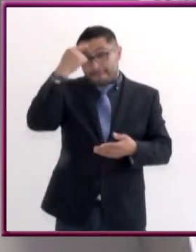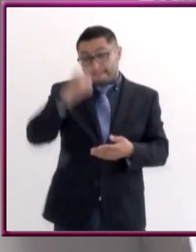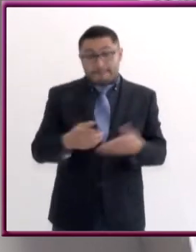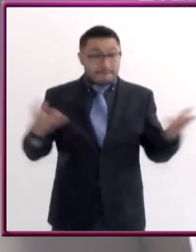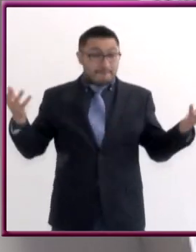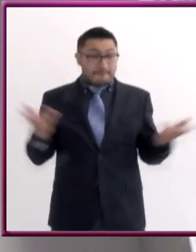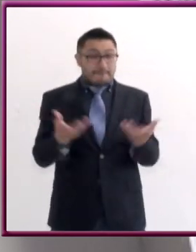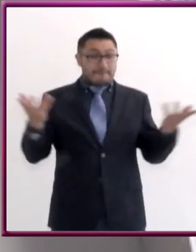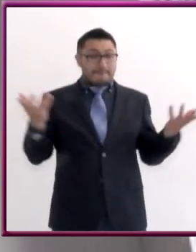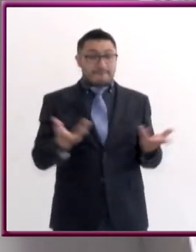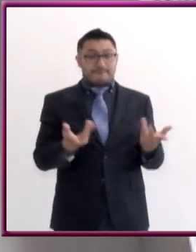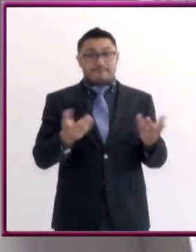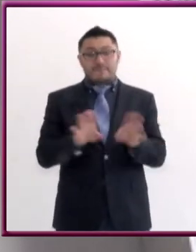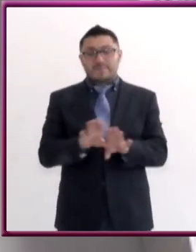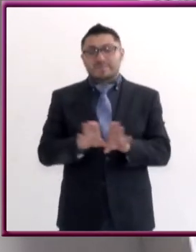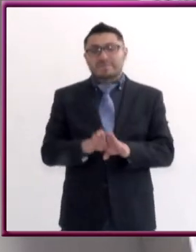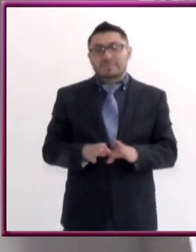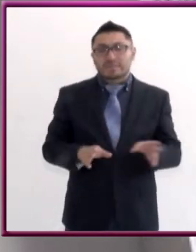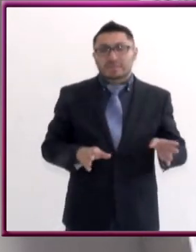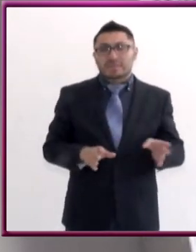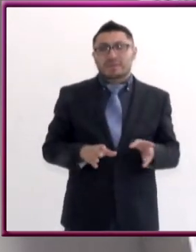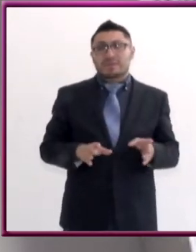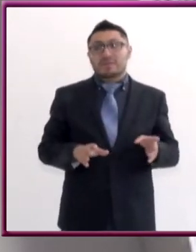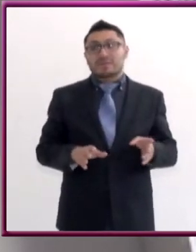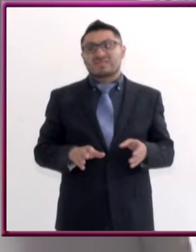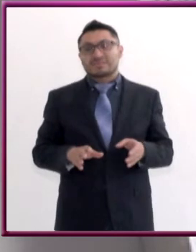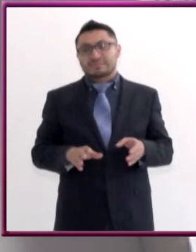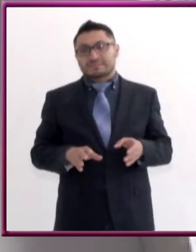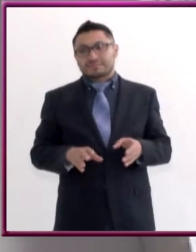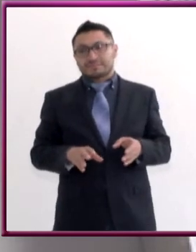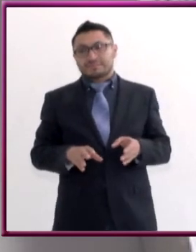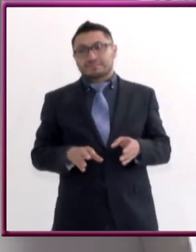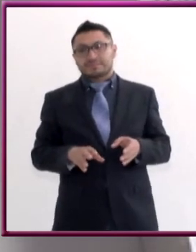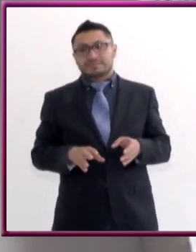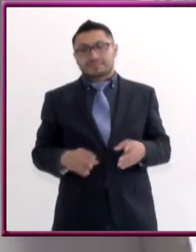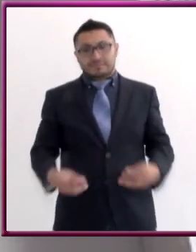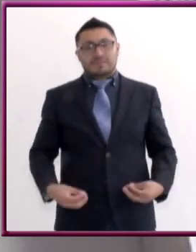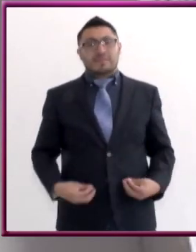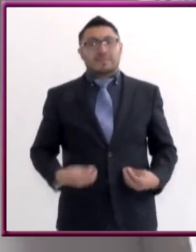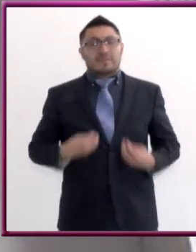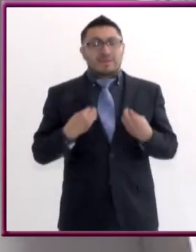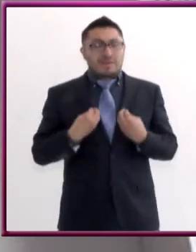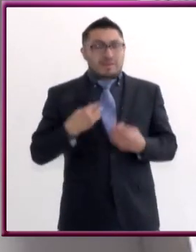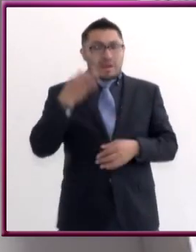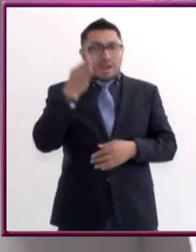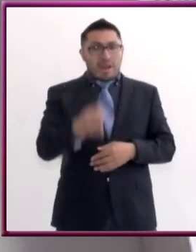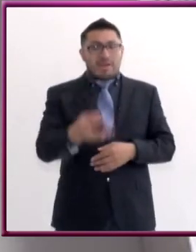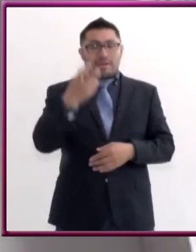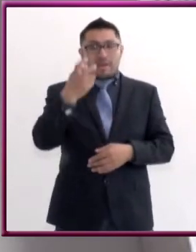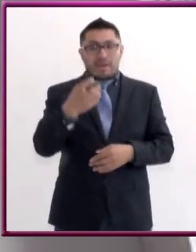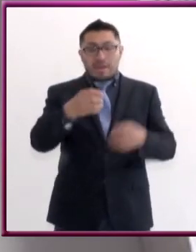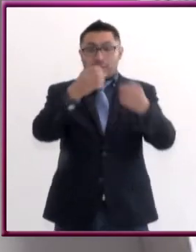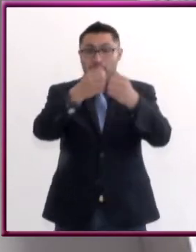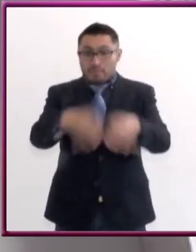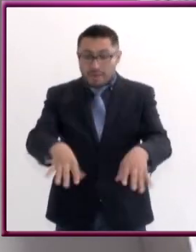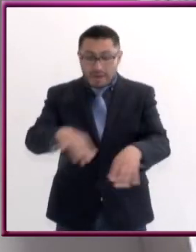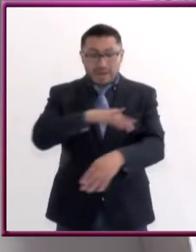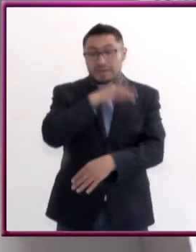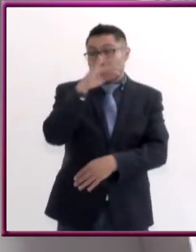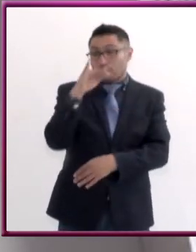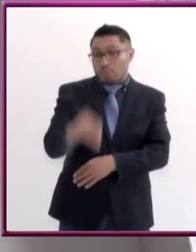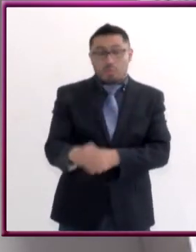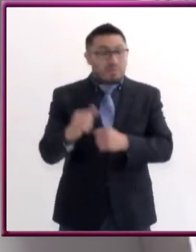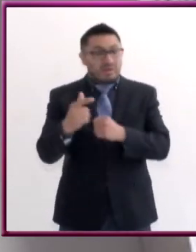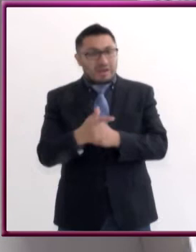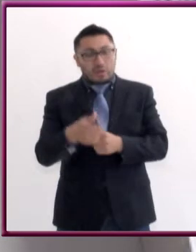para poder lidiar con la pérdida, el duelo, la